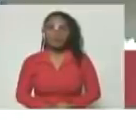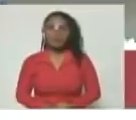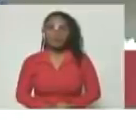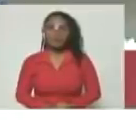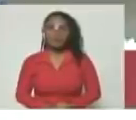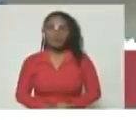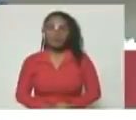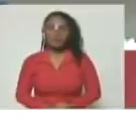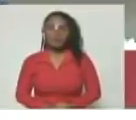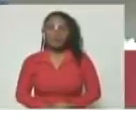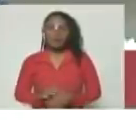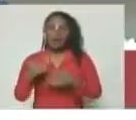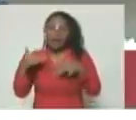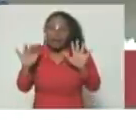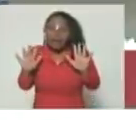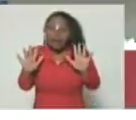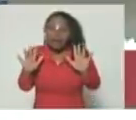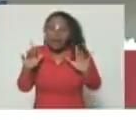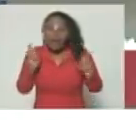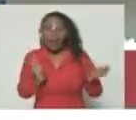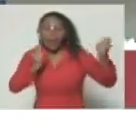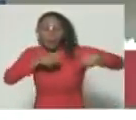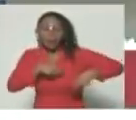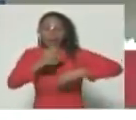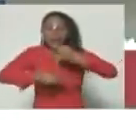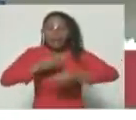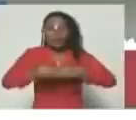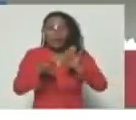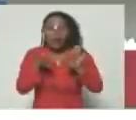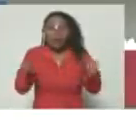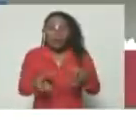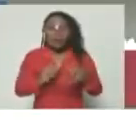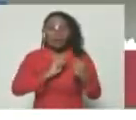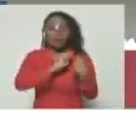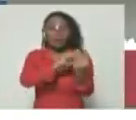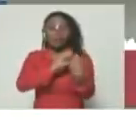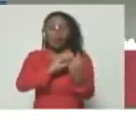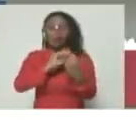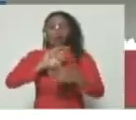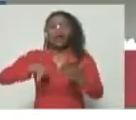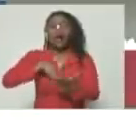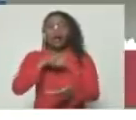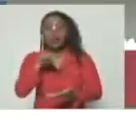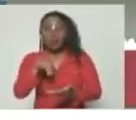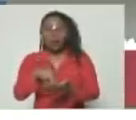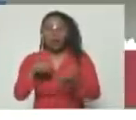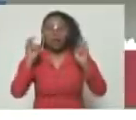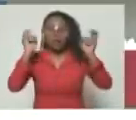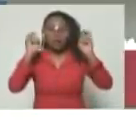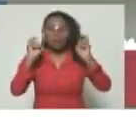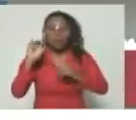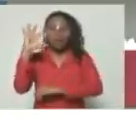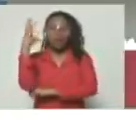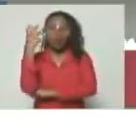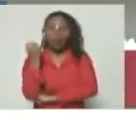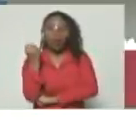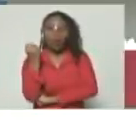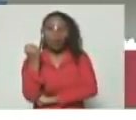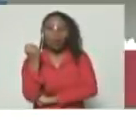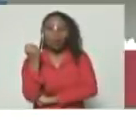Así que la apuesta que se hizo en la mesa de diálogo nacional, las condiciones que se lograron